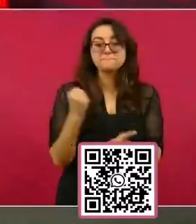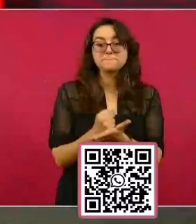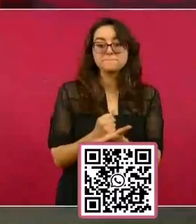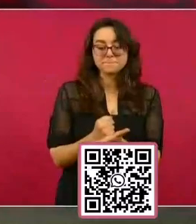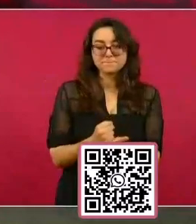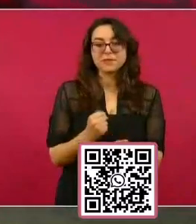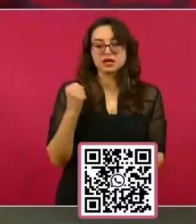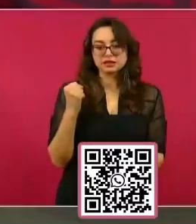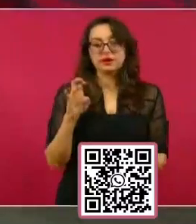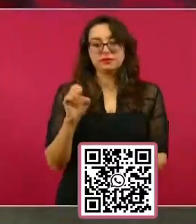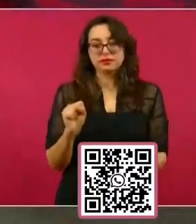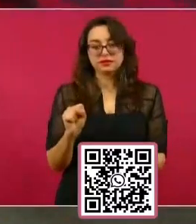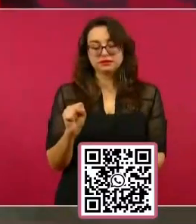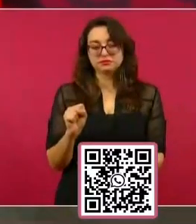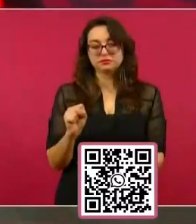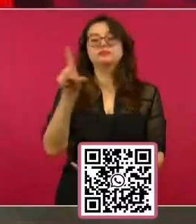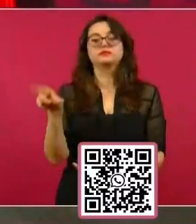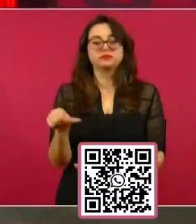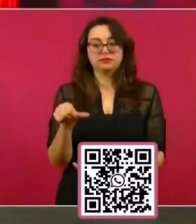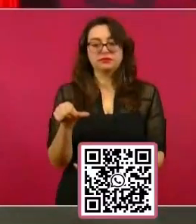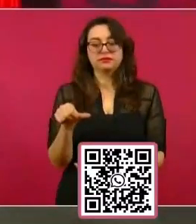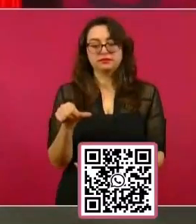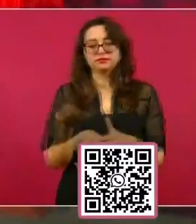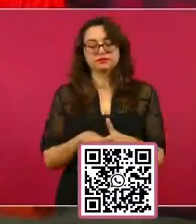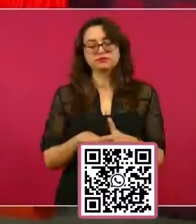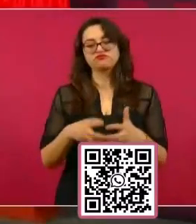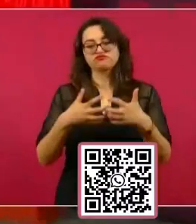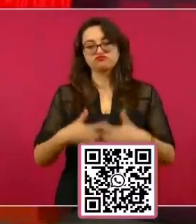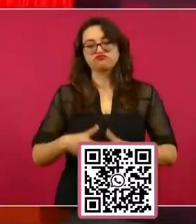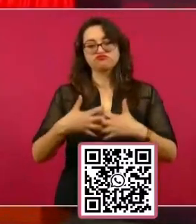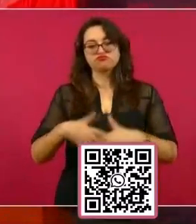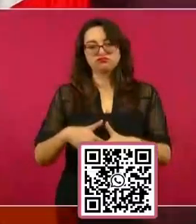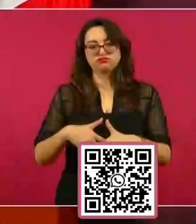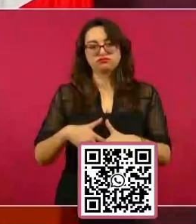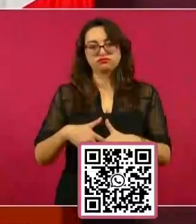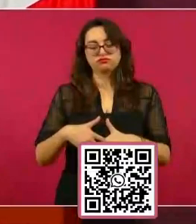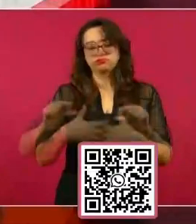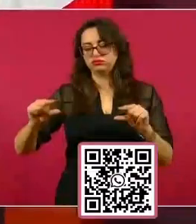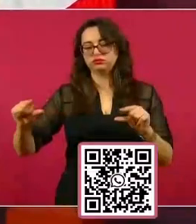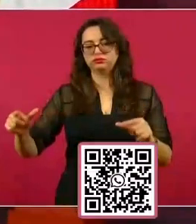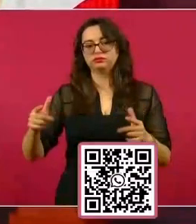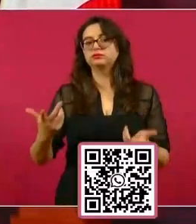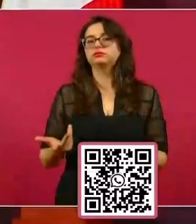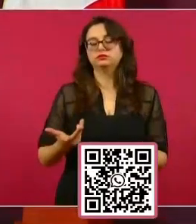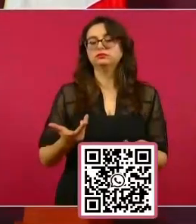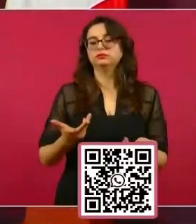por COFEPRIS y posteriormente ya la producción de las dosis necesarias y